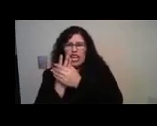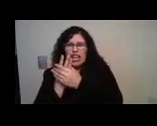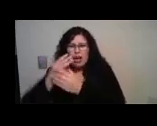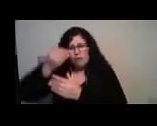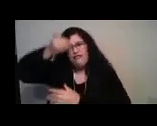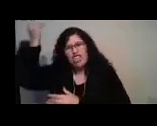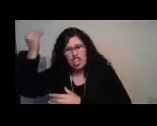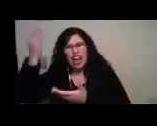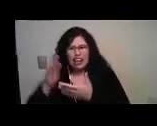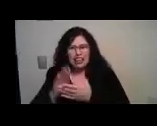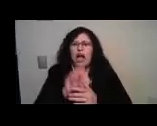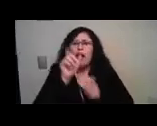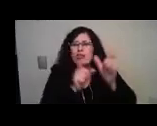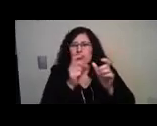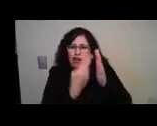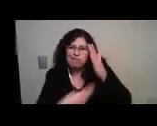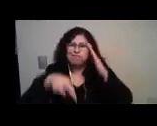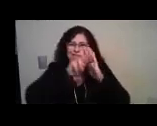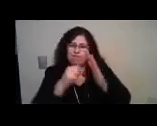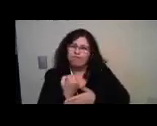de rehabilitación de las personas, ¿ya?